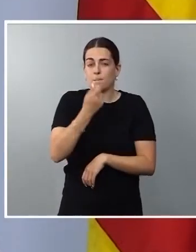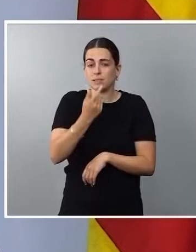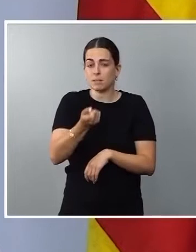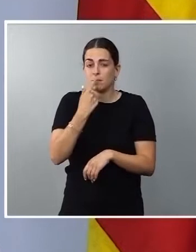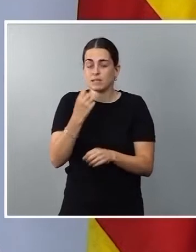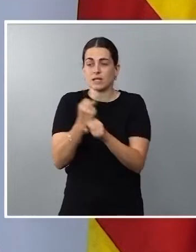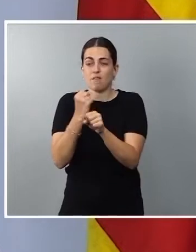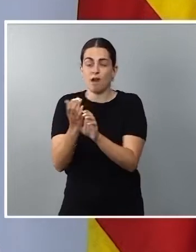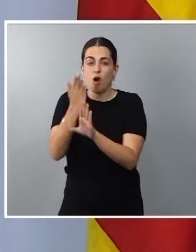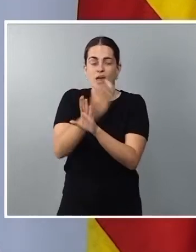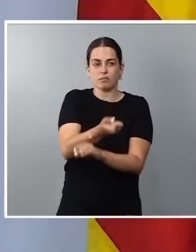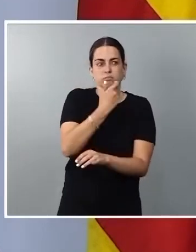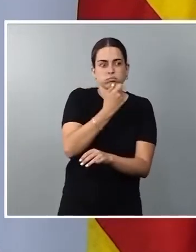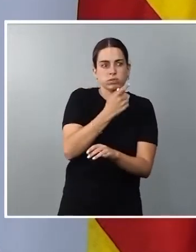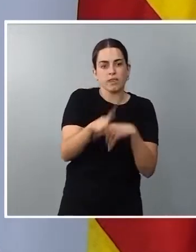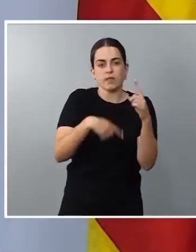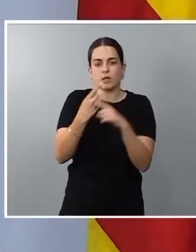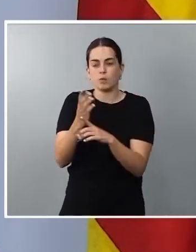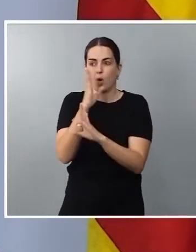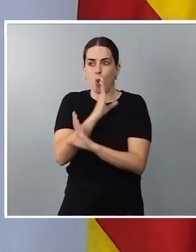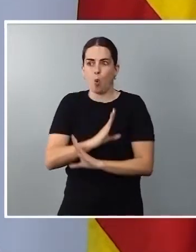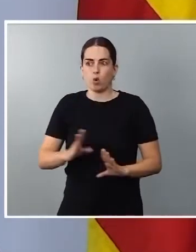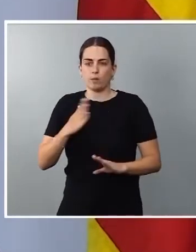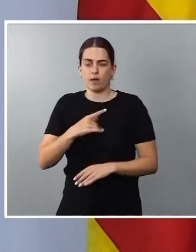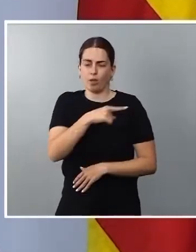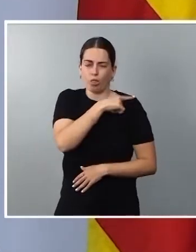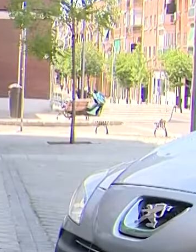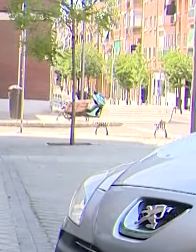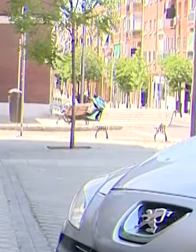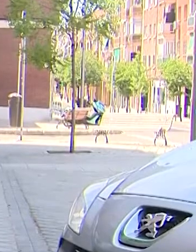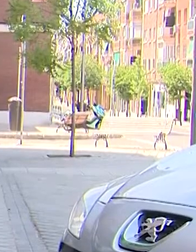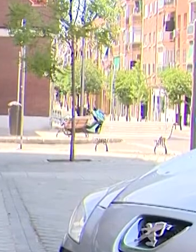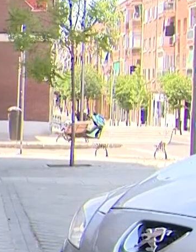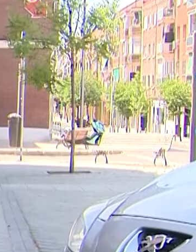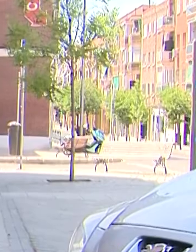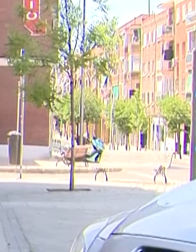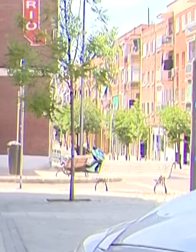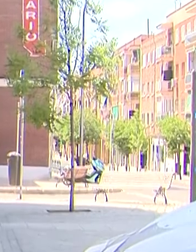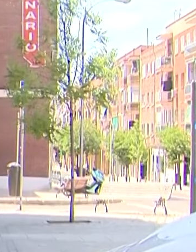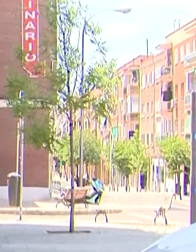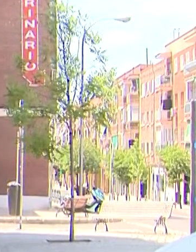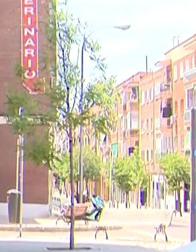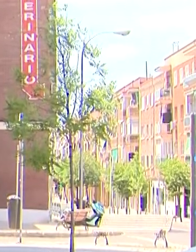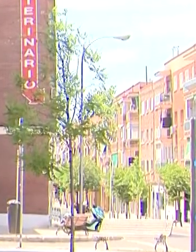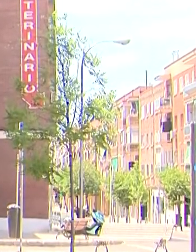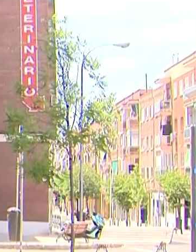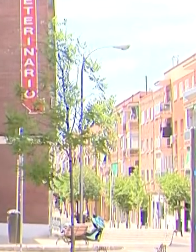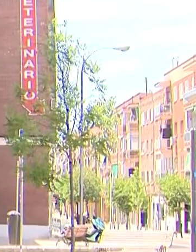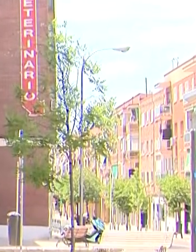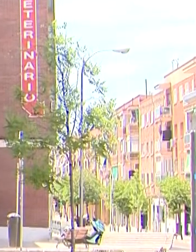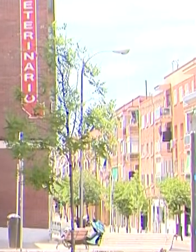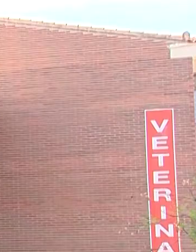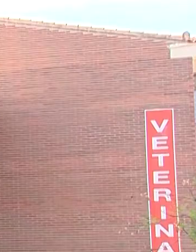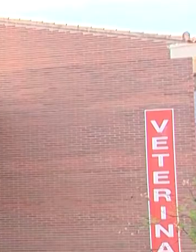trabajo y tener que ocultar que esos días estamos con un dolor que nos incapacita para trabajar. Además, se recoge el reparto de forma gratuita de métodos